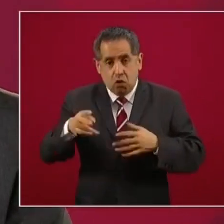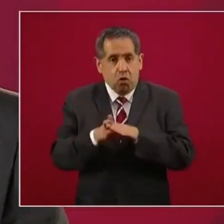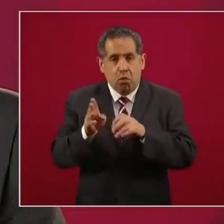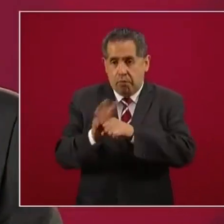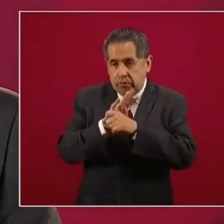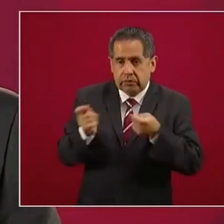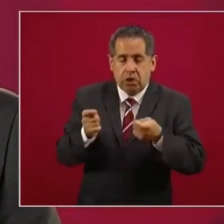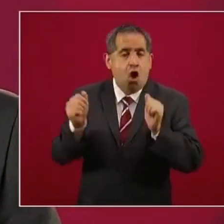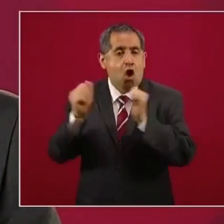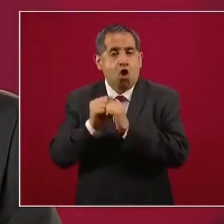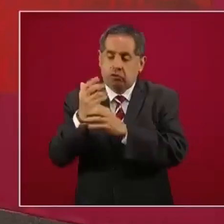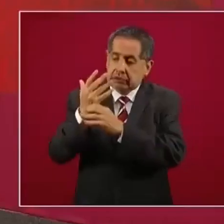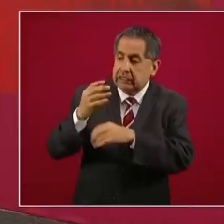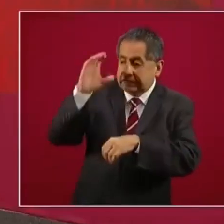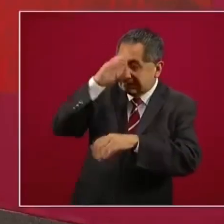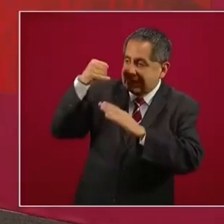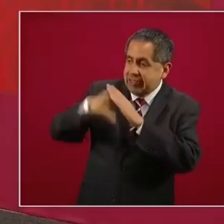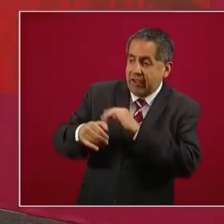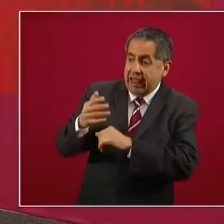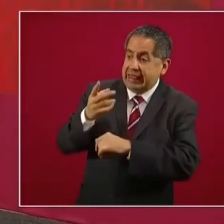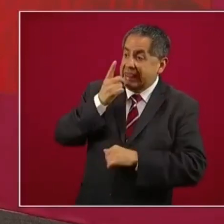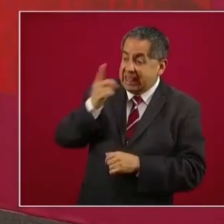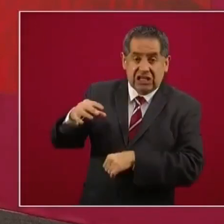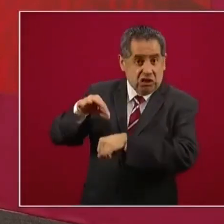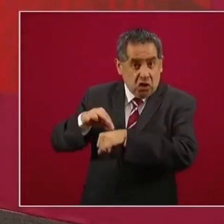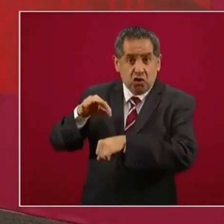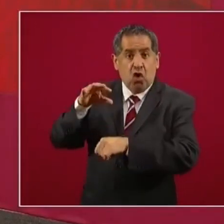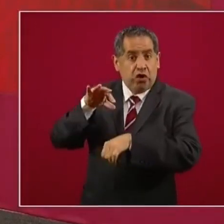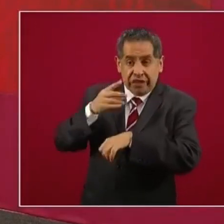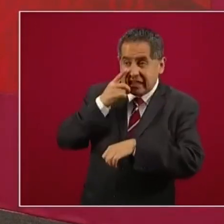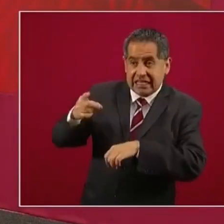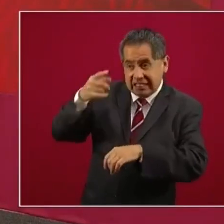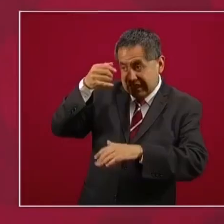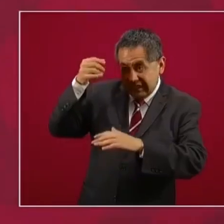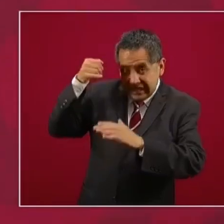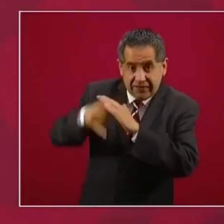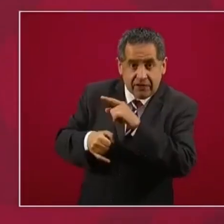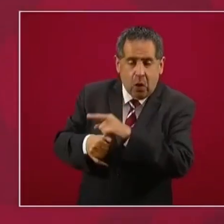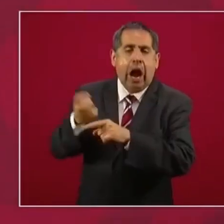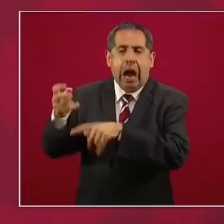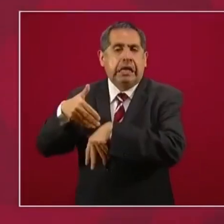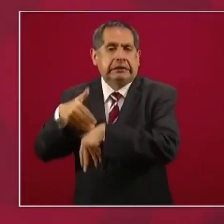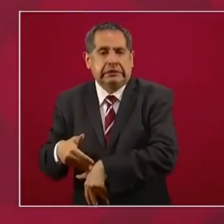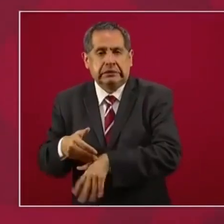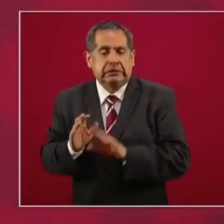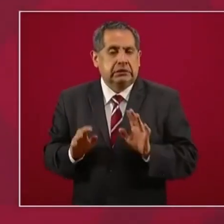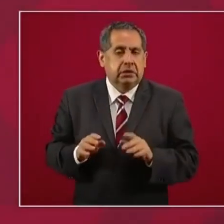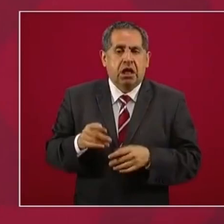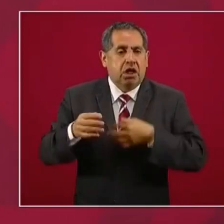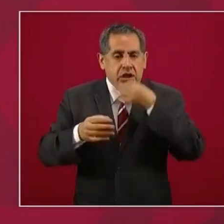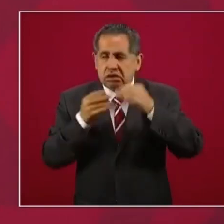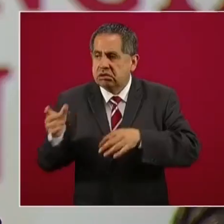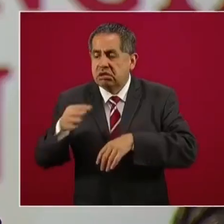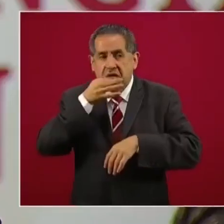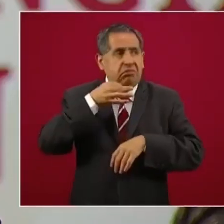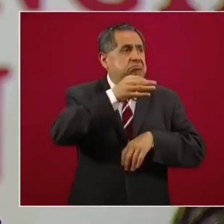hace con bases científicas, con bases técnicas, y esto lo ha presentado él públicamente a mandatarios